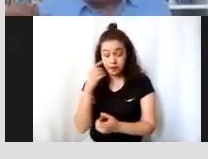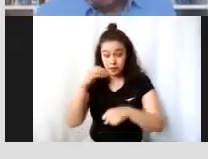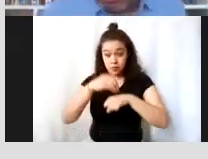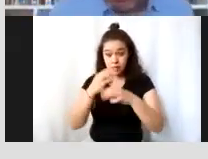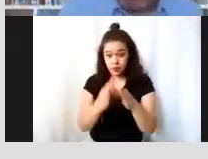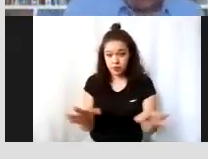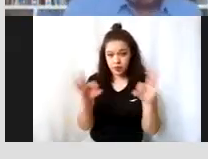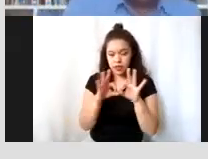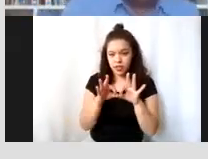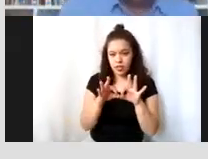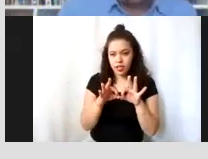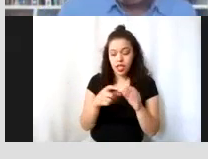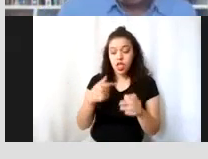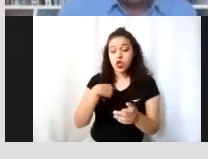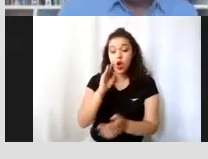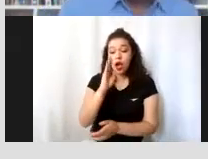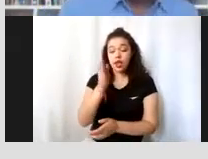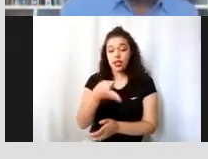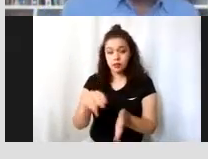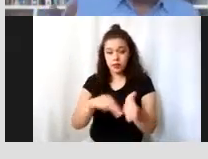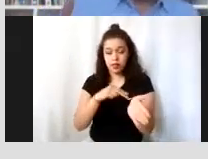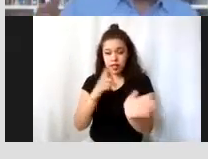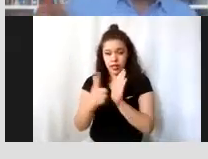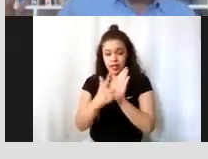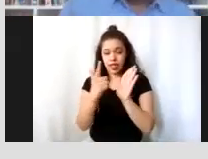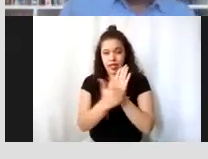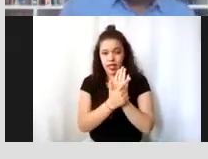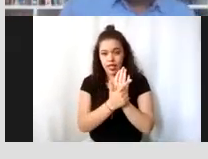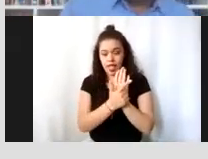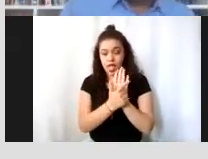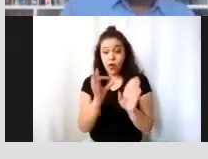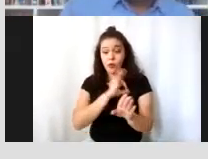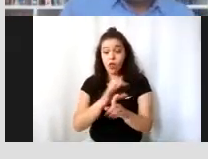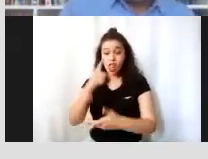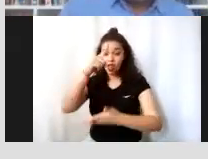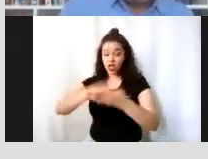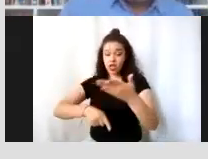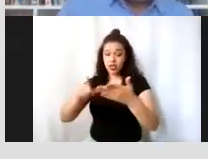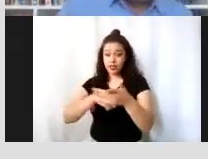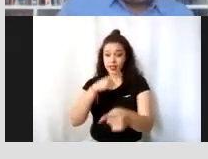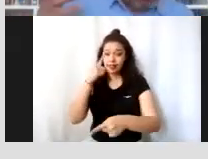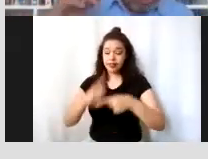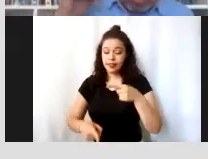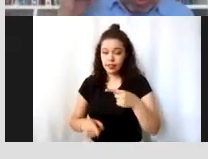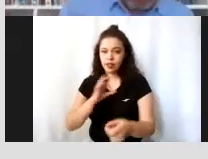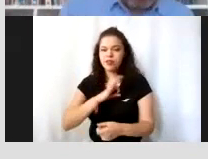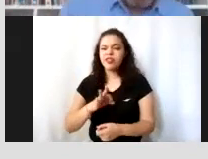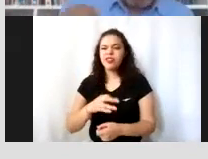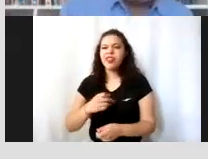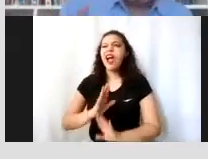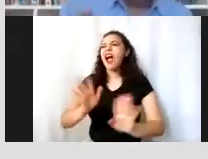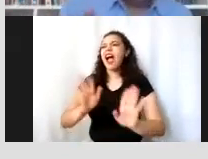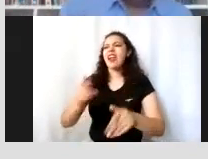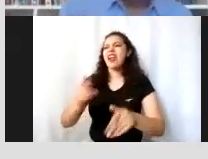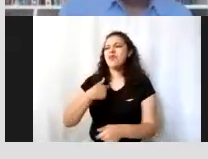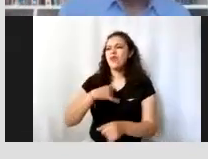el consentimiento por ley se puede revocar. Esto es, yo digo, yo ya no quiero